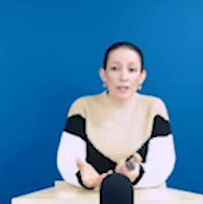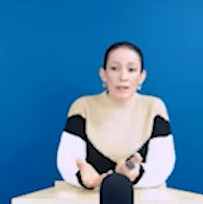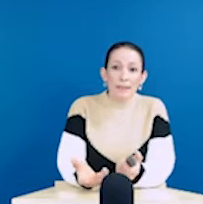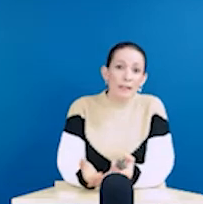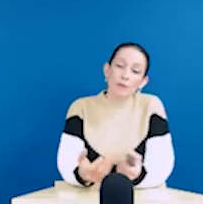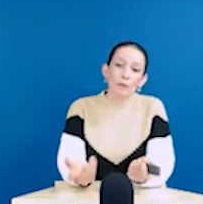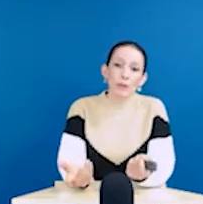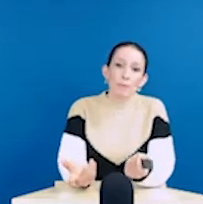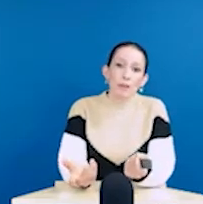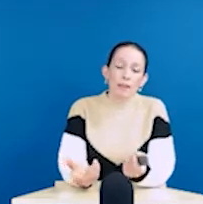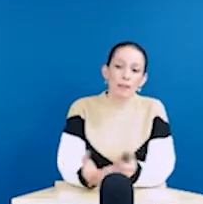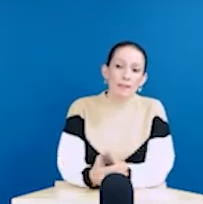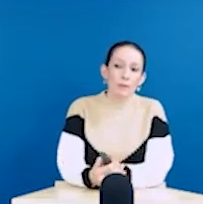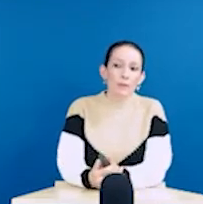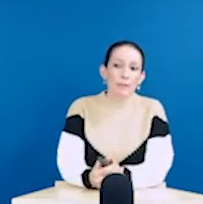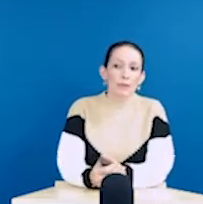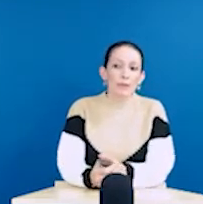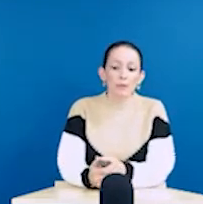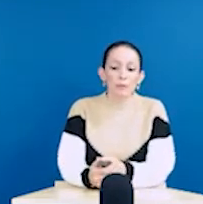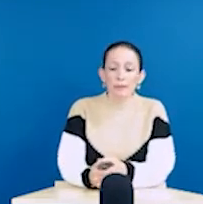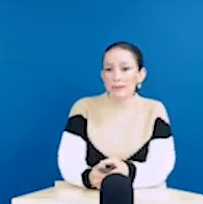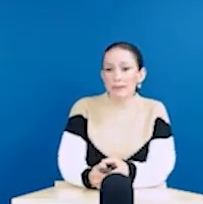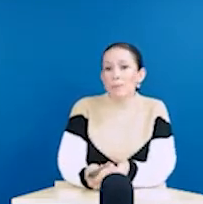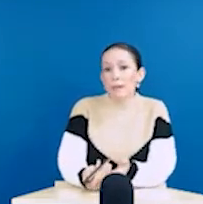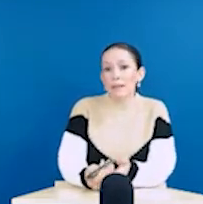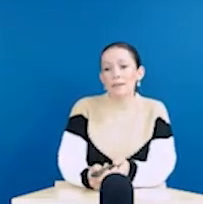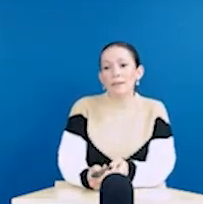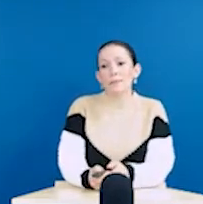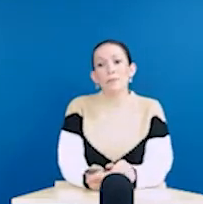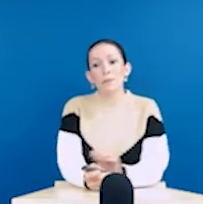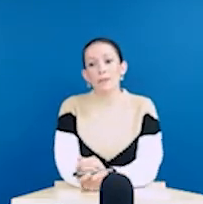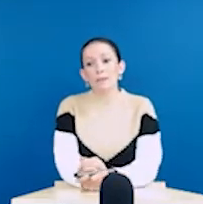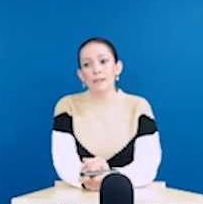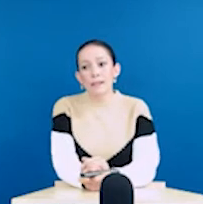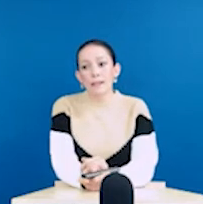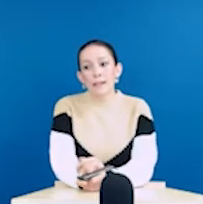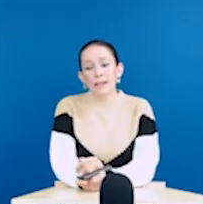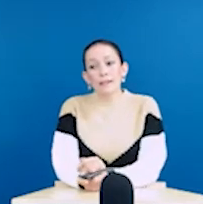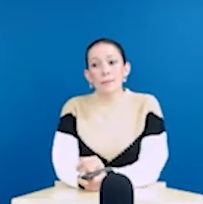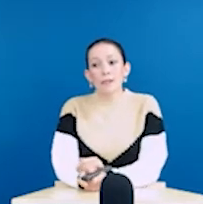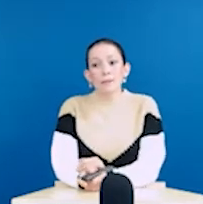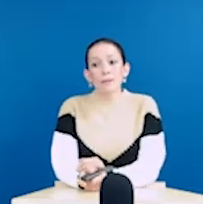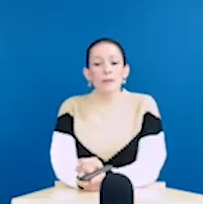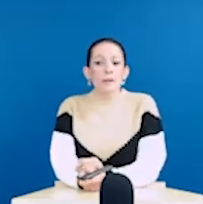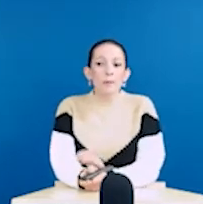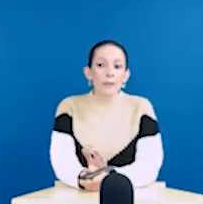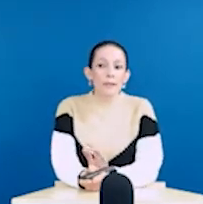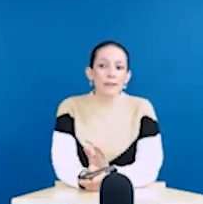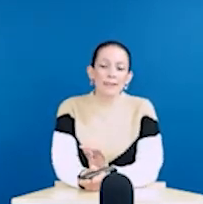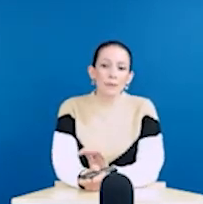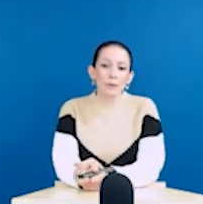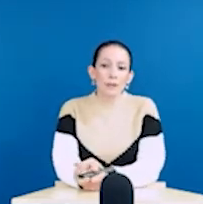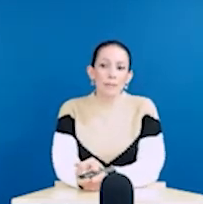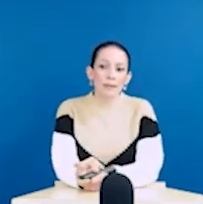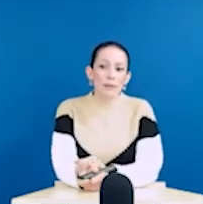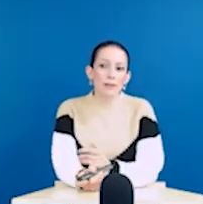si esto llegue a pasar y esto se complica, desafortunadamente nuestros pacientes no pueden resistir muchos tratamientos